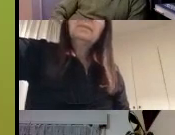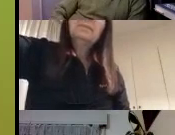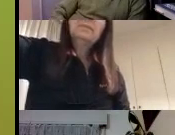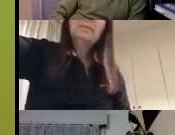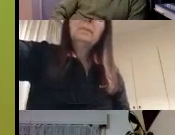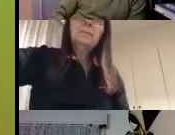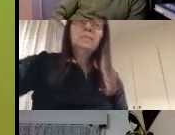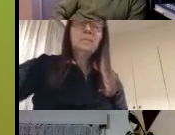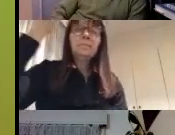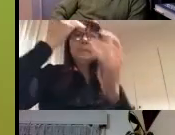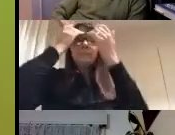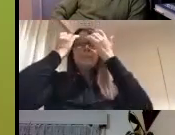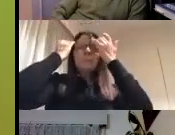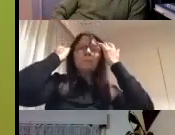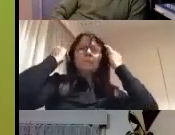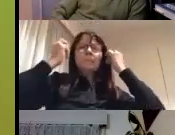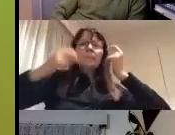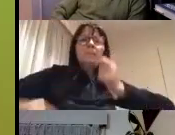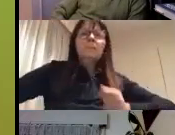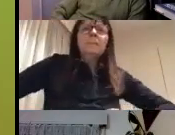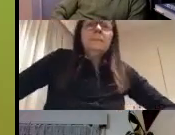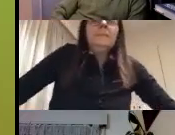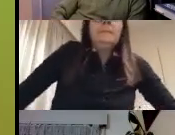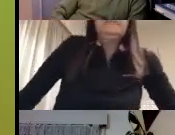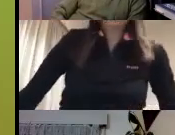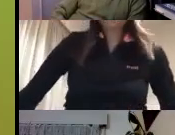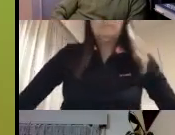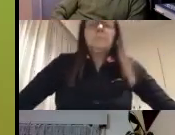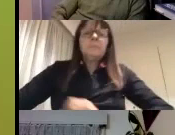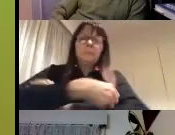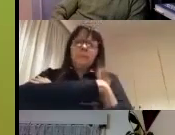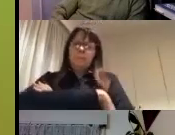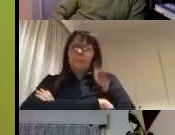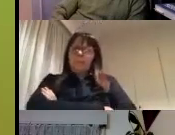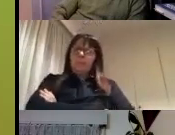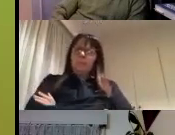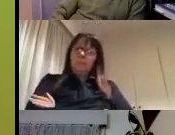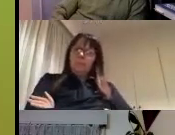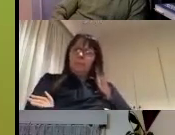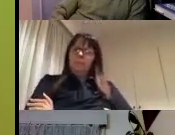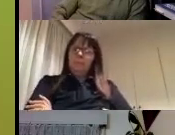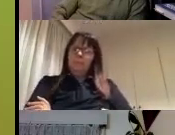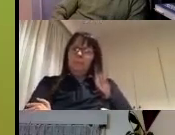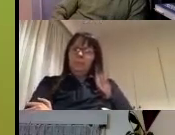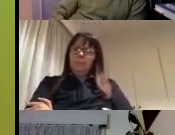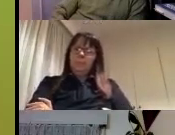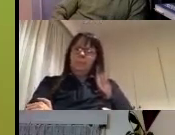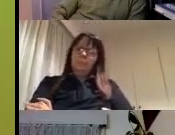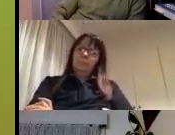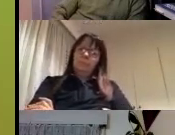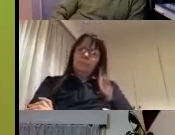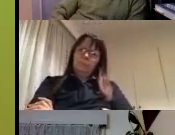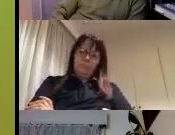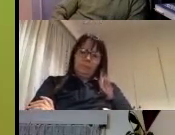persona podía ser avistador de aves, ¿no? Desde el más joven al más viejo y en cualquier lugar, en una ciudad,